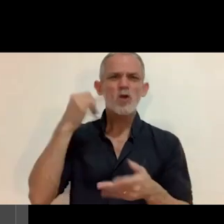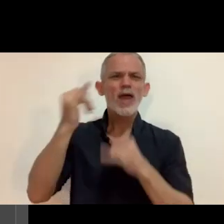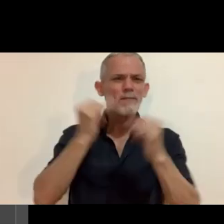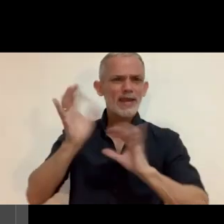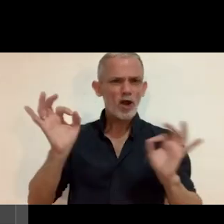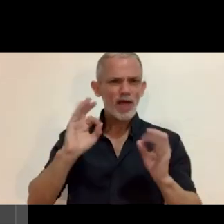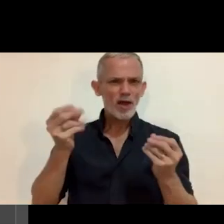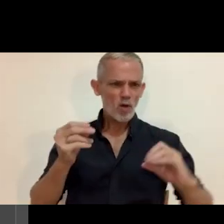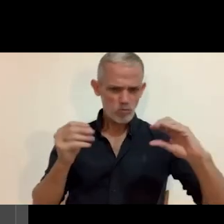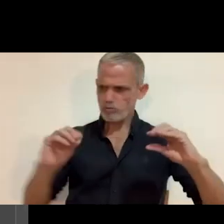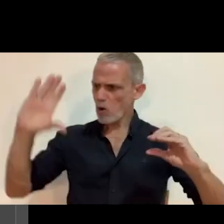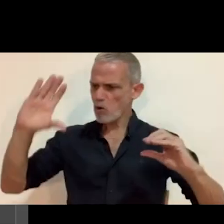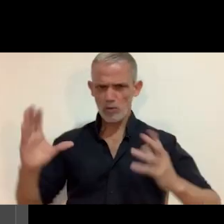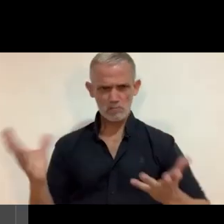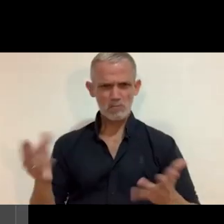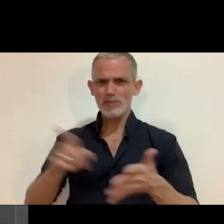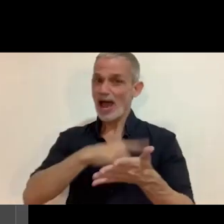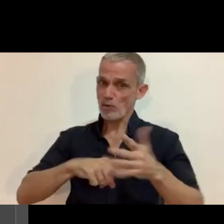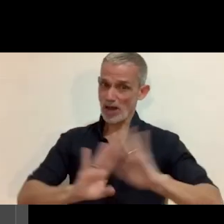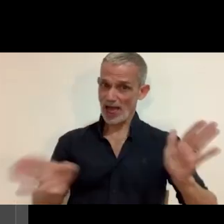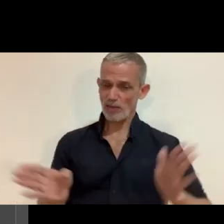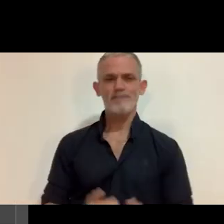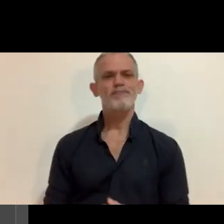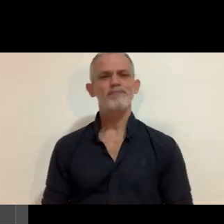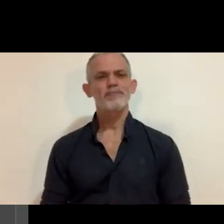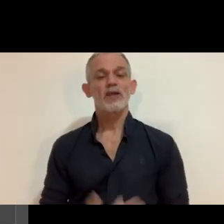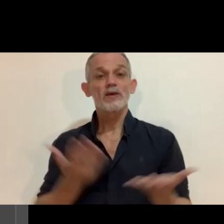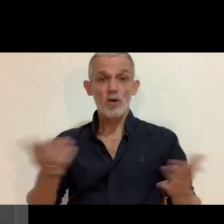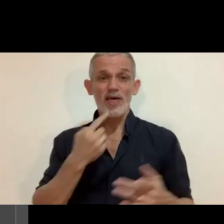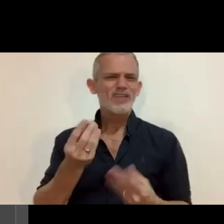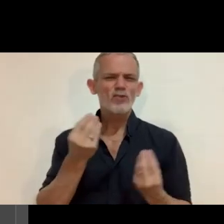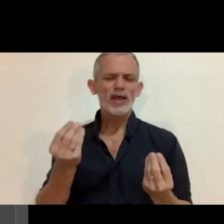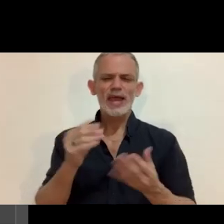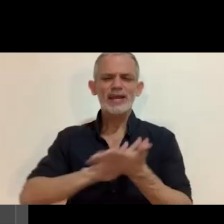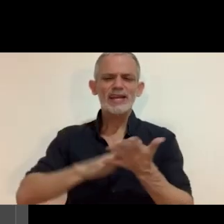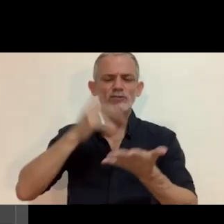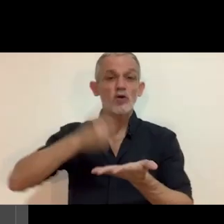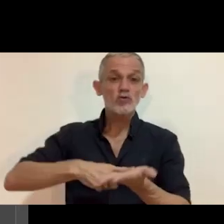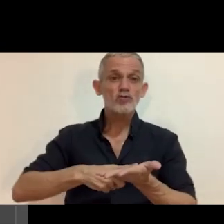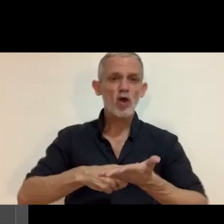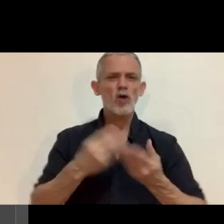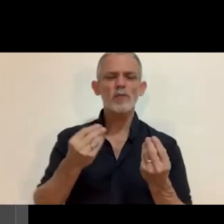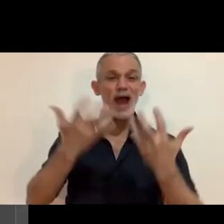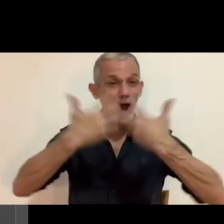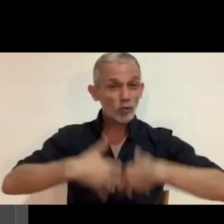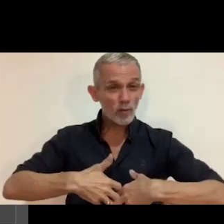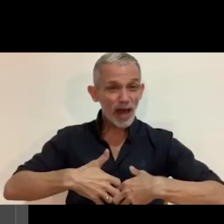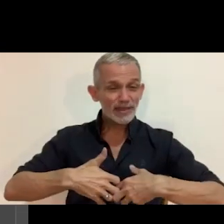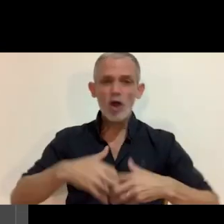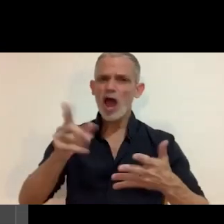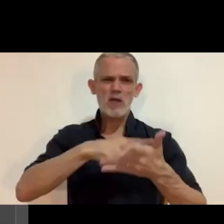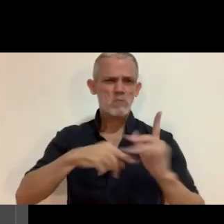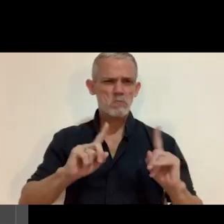digamos, que se impugna. ¿Está así? Bien, sostuvo que la resolución determinativa de oficio no fue impugnada